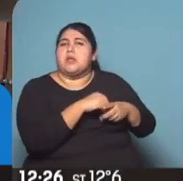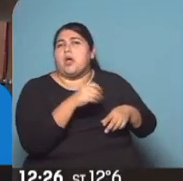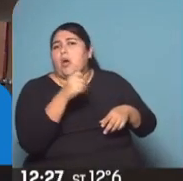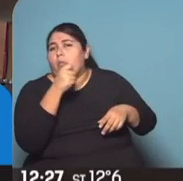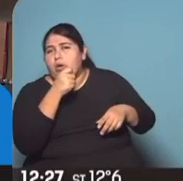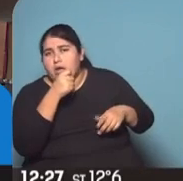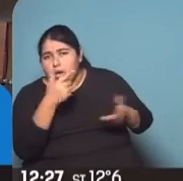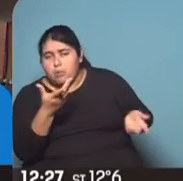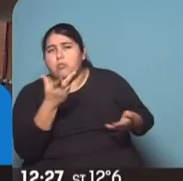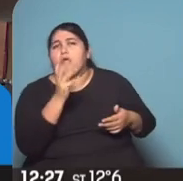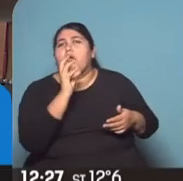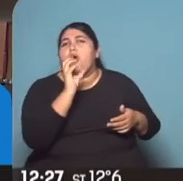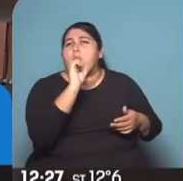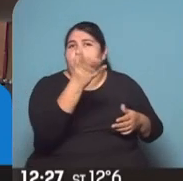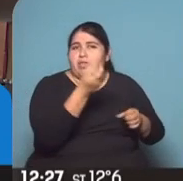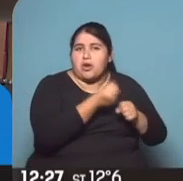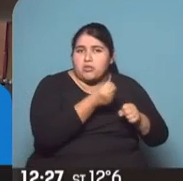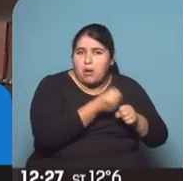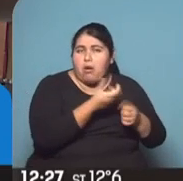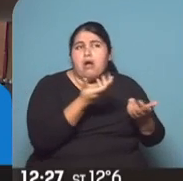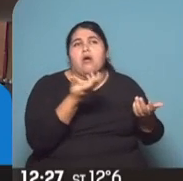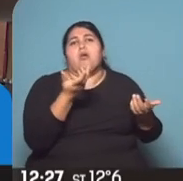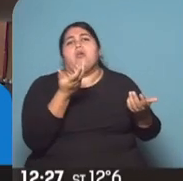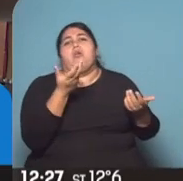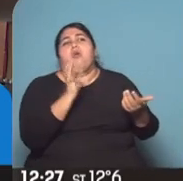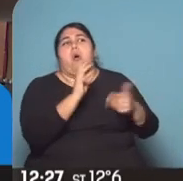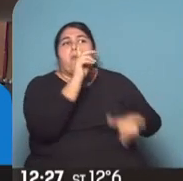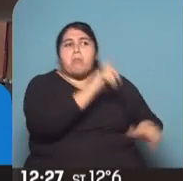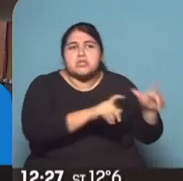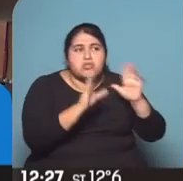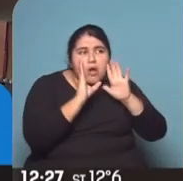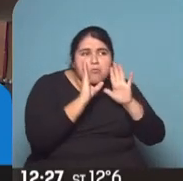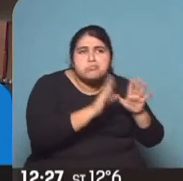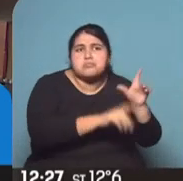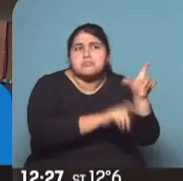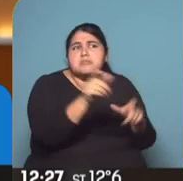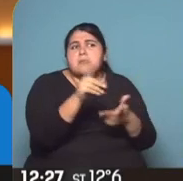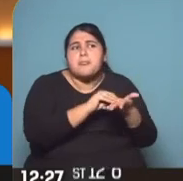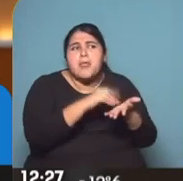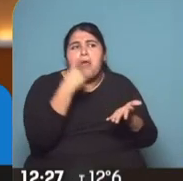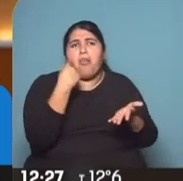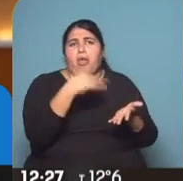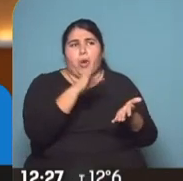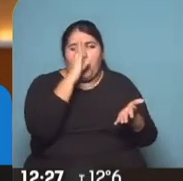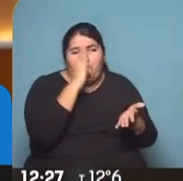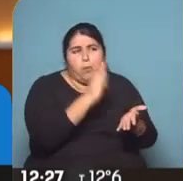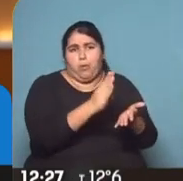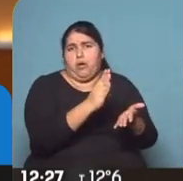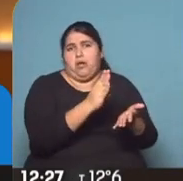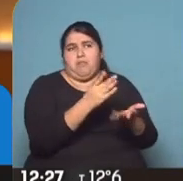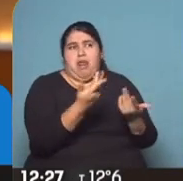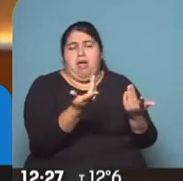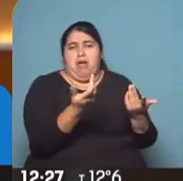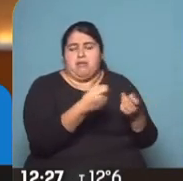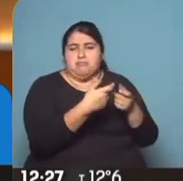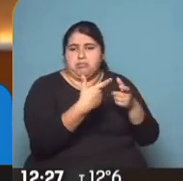laboral teniendo en cuenta a la gente teniendo en cuenta al empleado es decir para que se pueda tomar más cantidad de